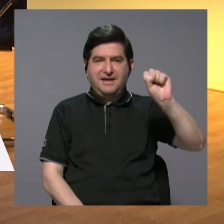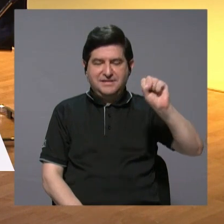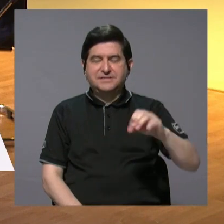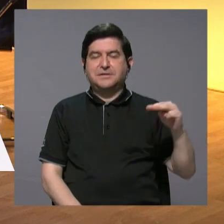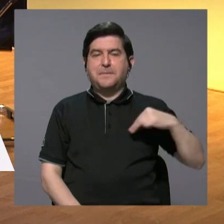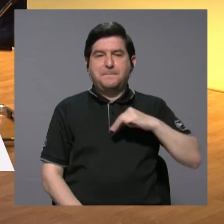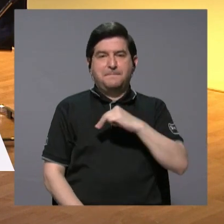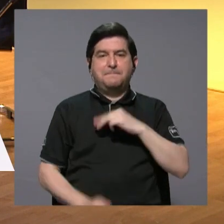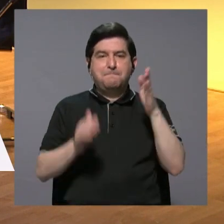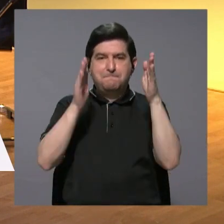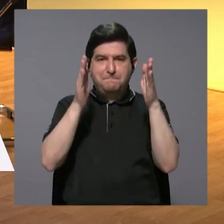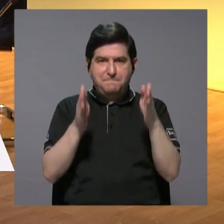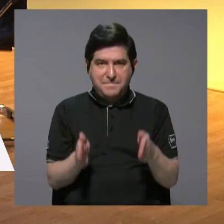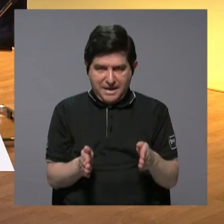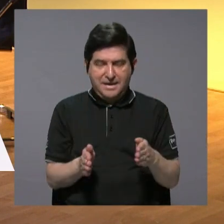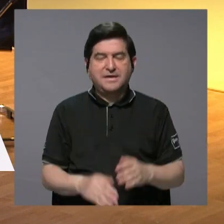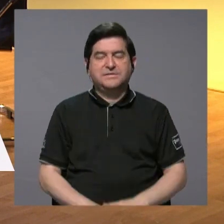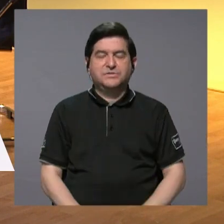ministro de